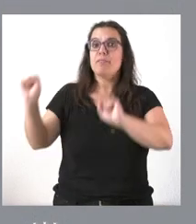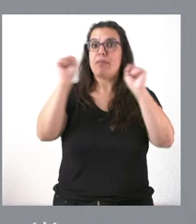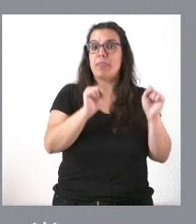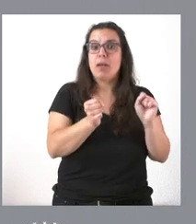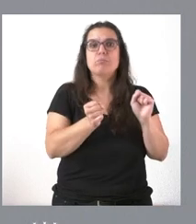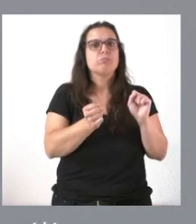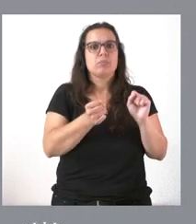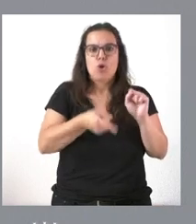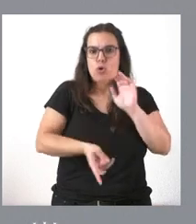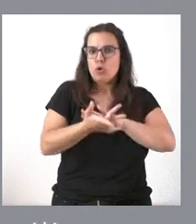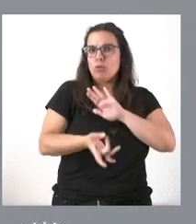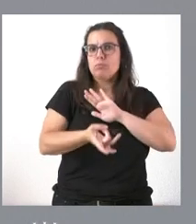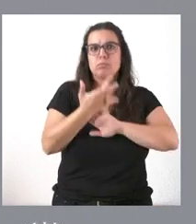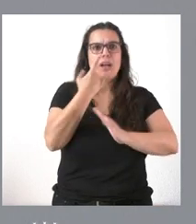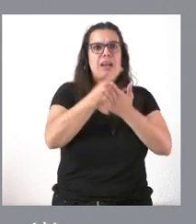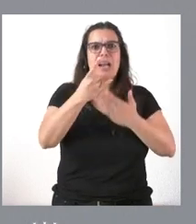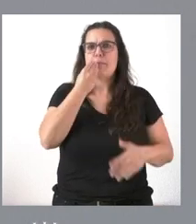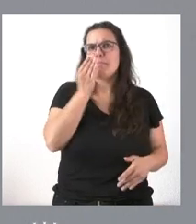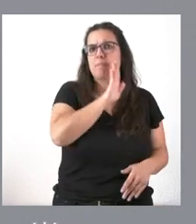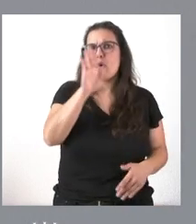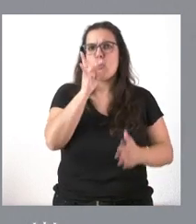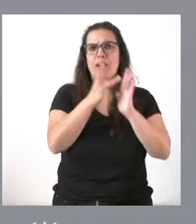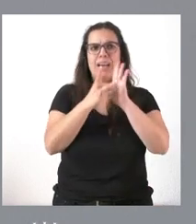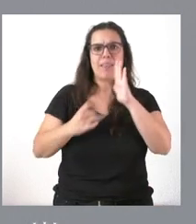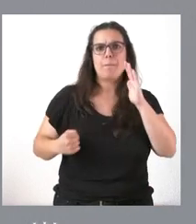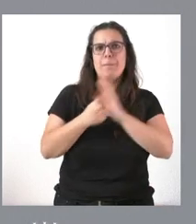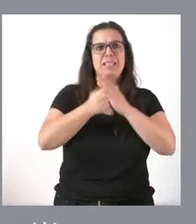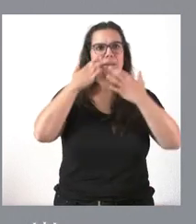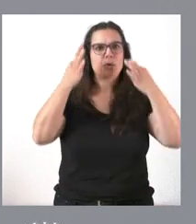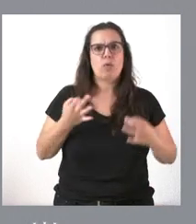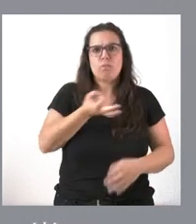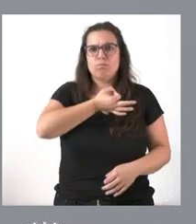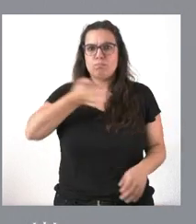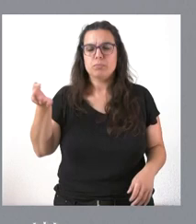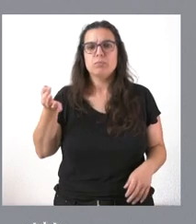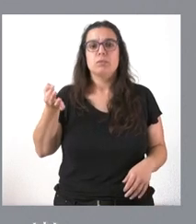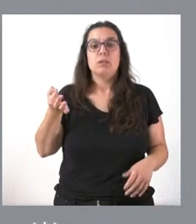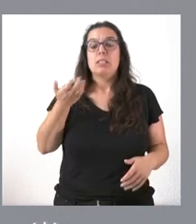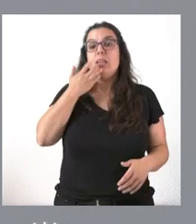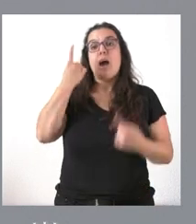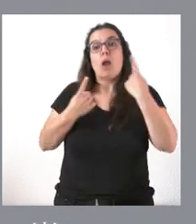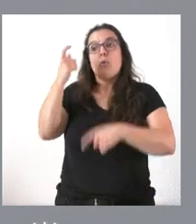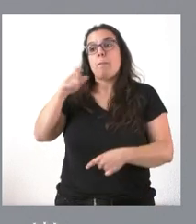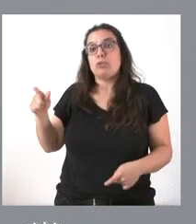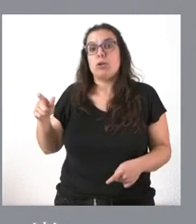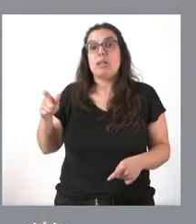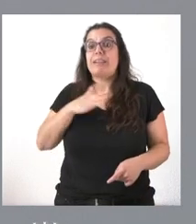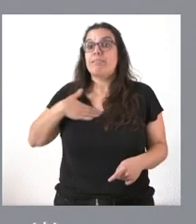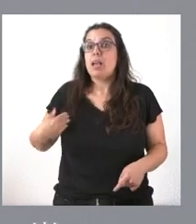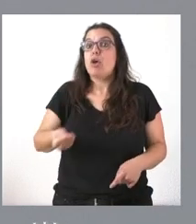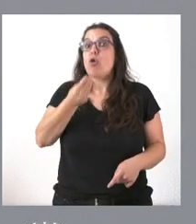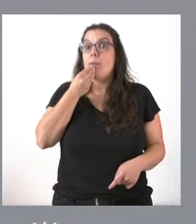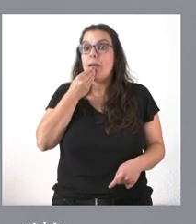siga produciendo en Castilla y león una carne de la máxima calidad de la máxima seguridad alimentaria y que aquellas personas que deseen su consumo